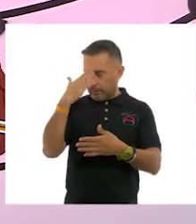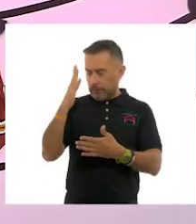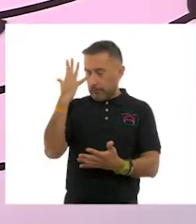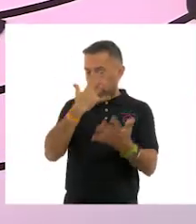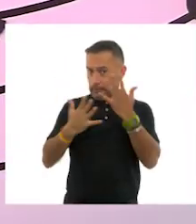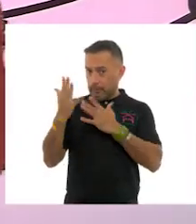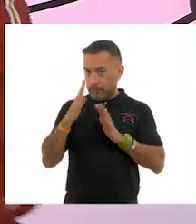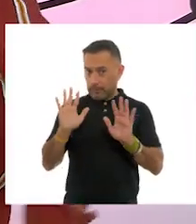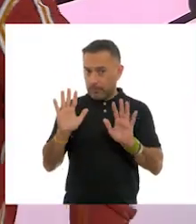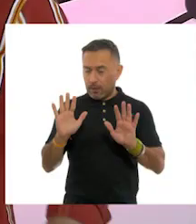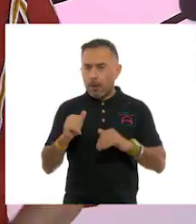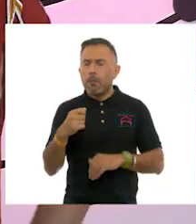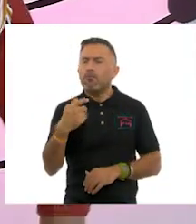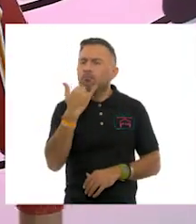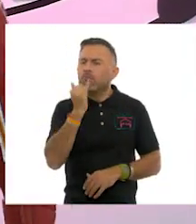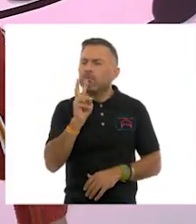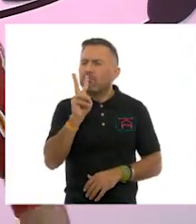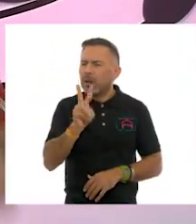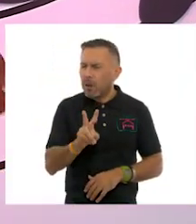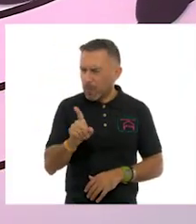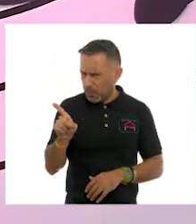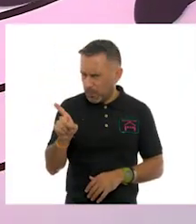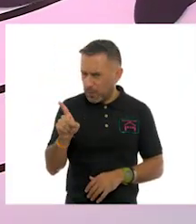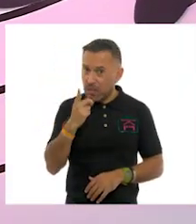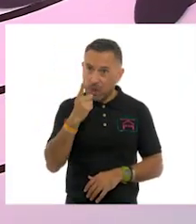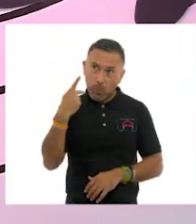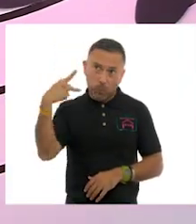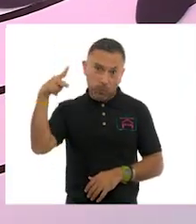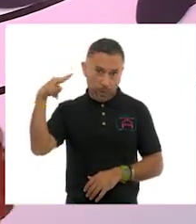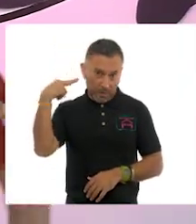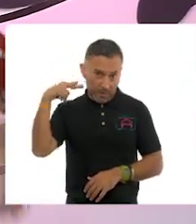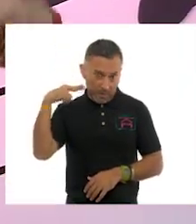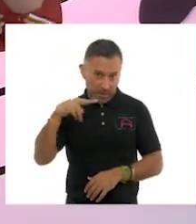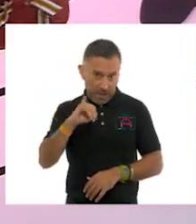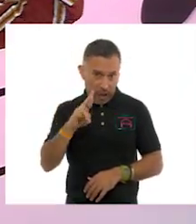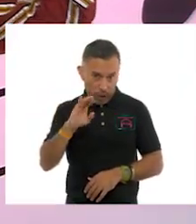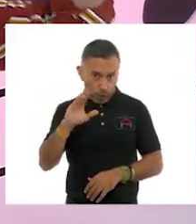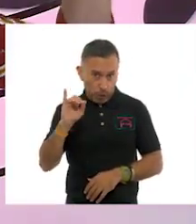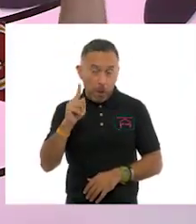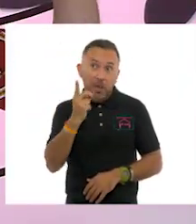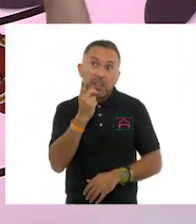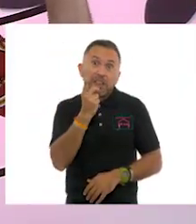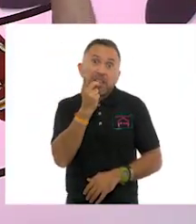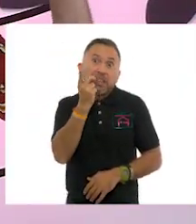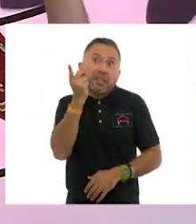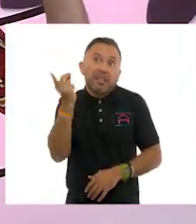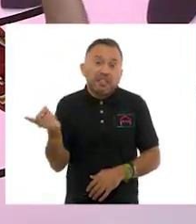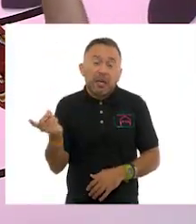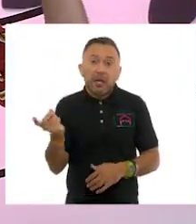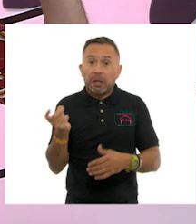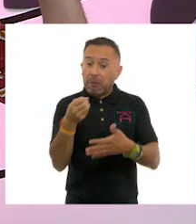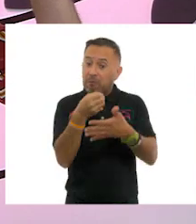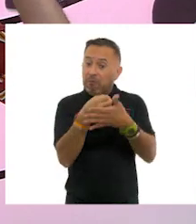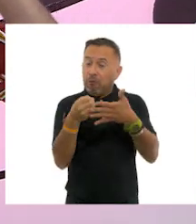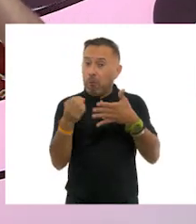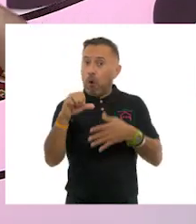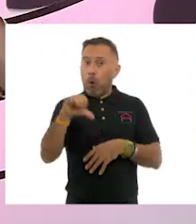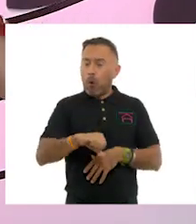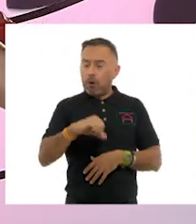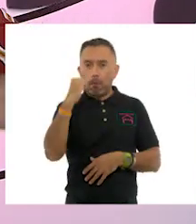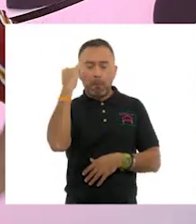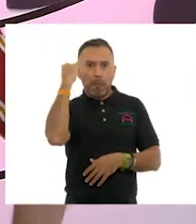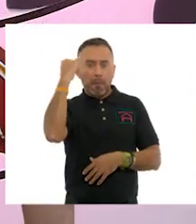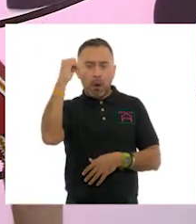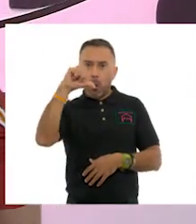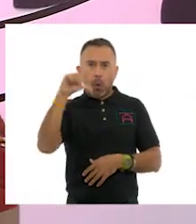es ver si es cierto una cosa que dicen de los jarochos, porque dicen que improvisan sus versos. Y yo quiero ver